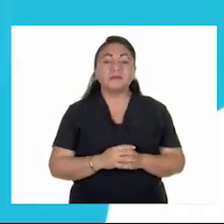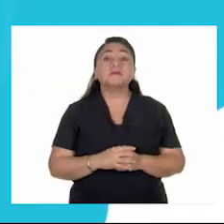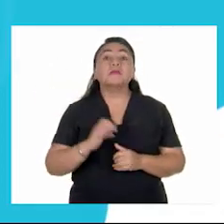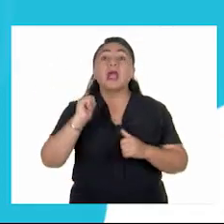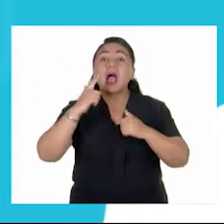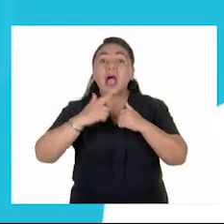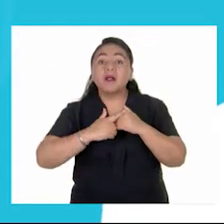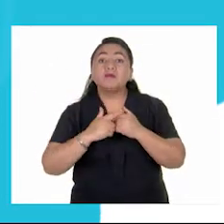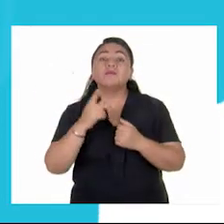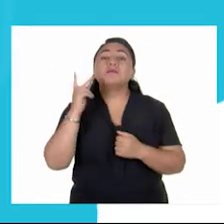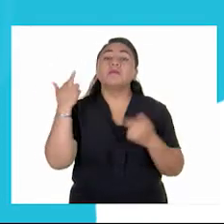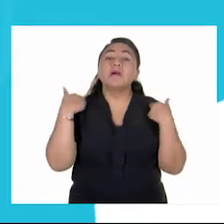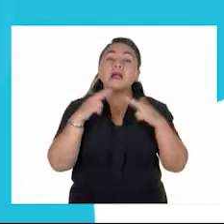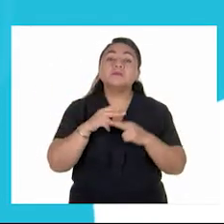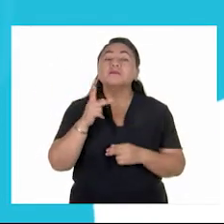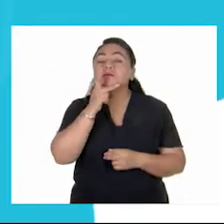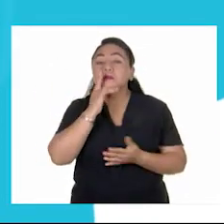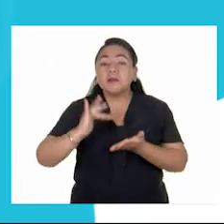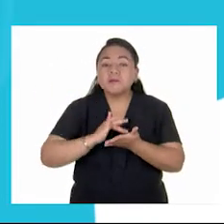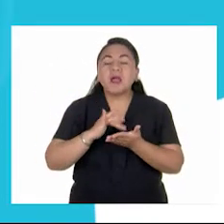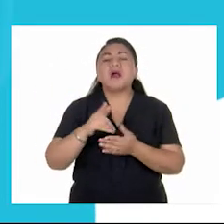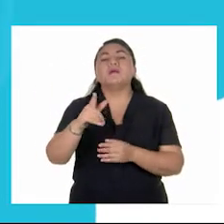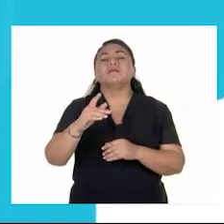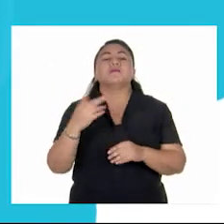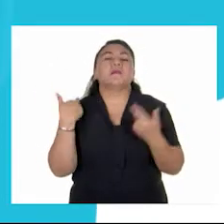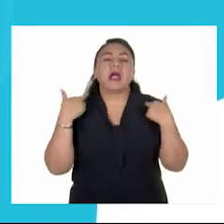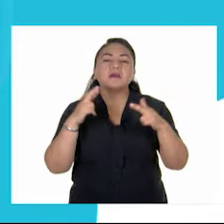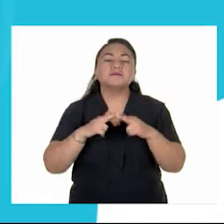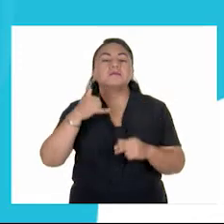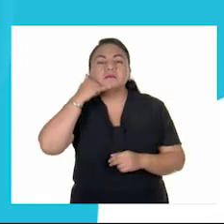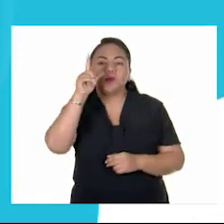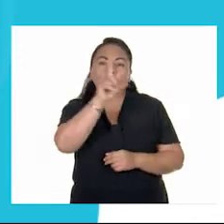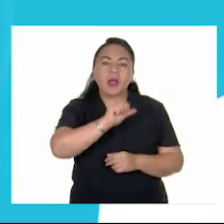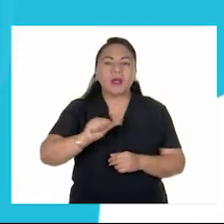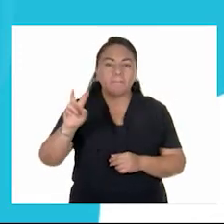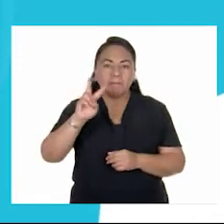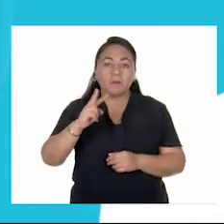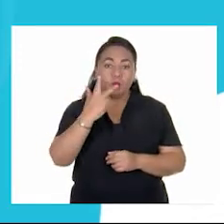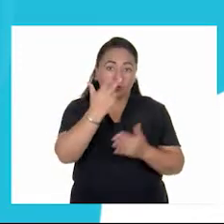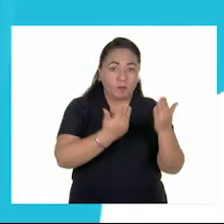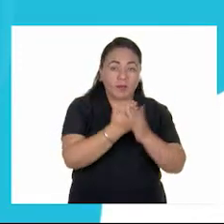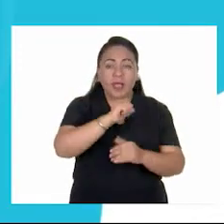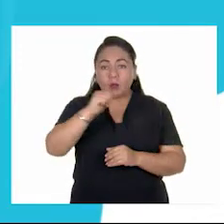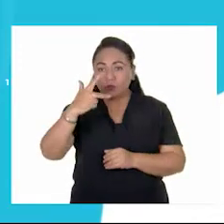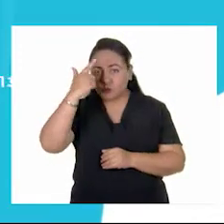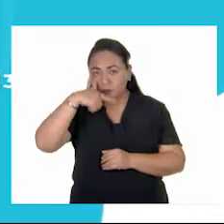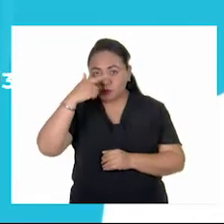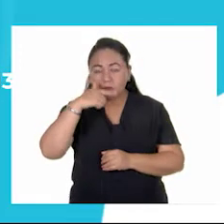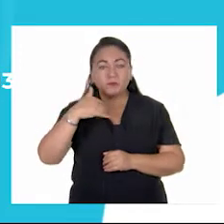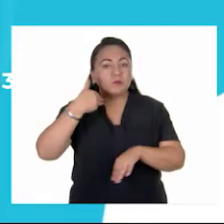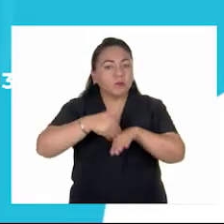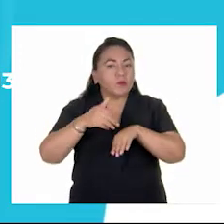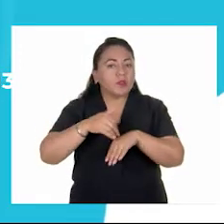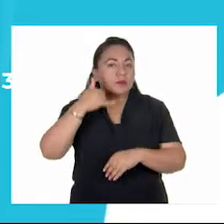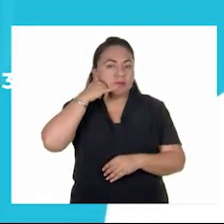Para solicitar apoyo pedagógico, comunícate con maestras y maestros de lunes a viernes de 8 a 20 horas al teléfono